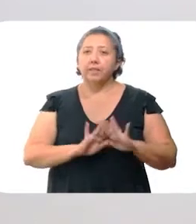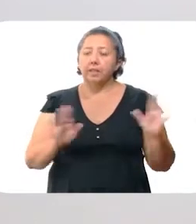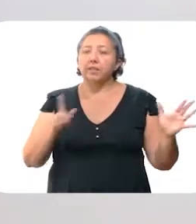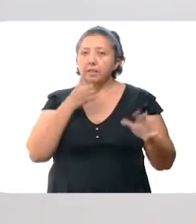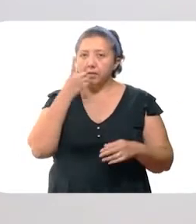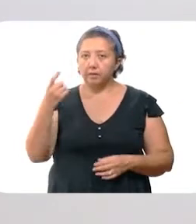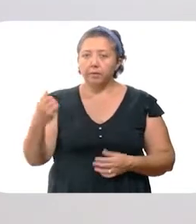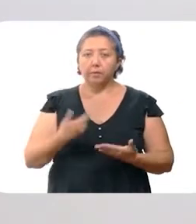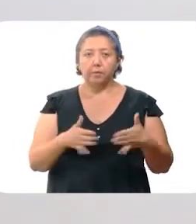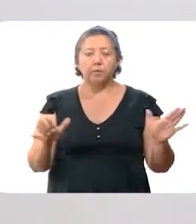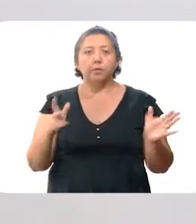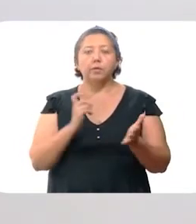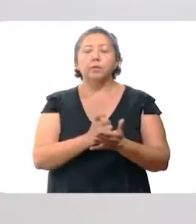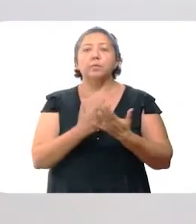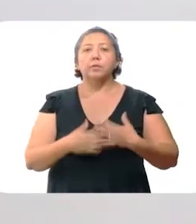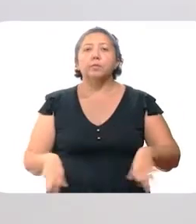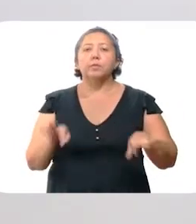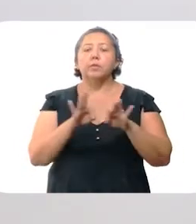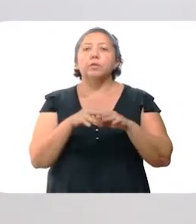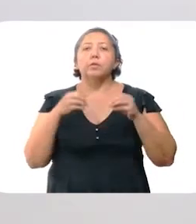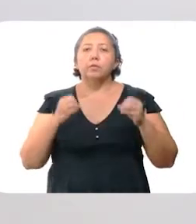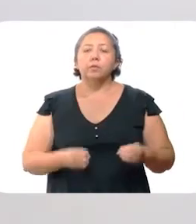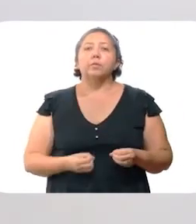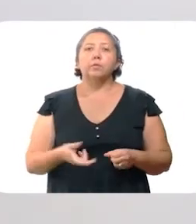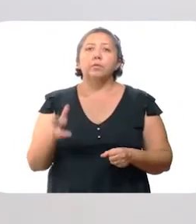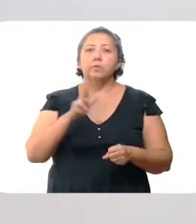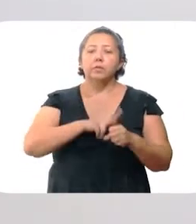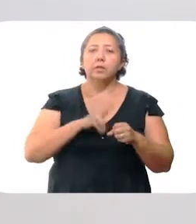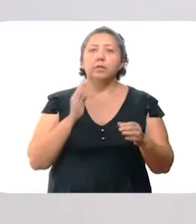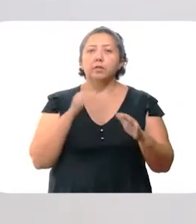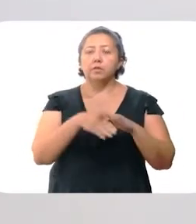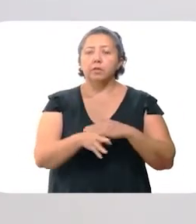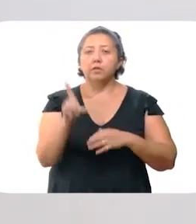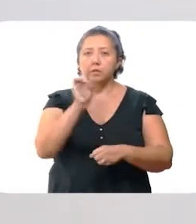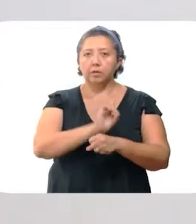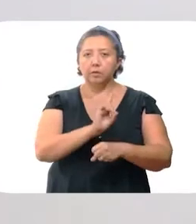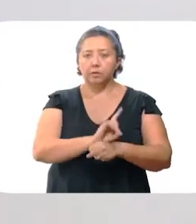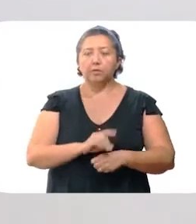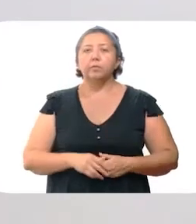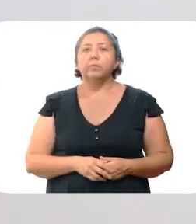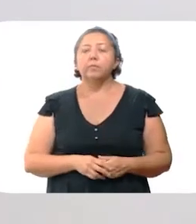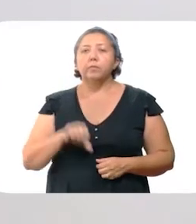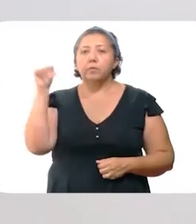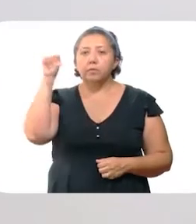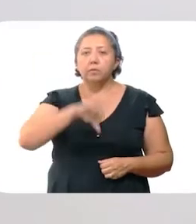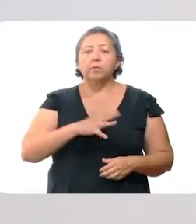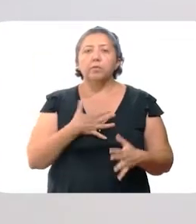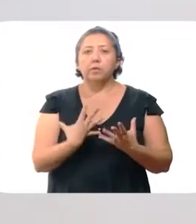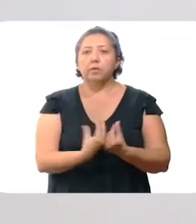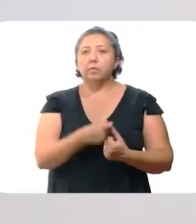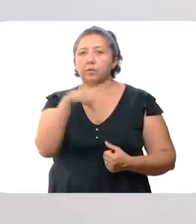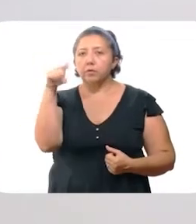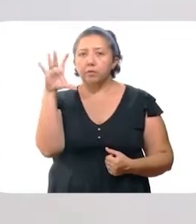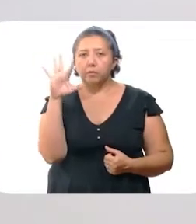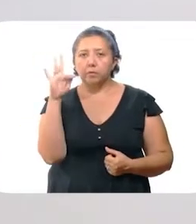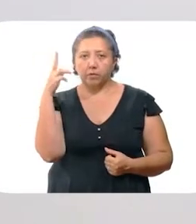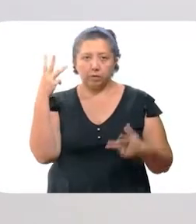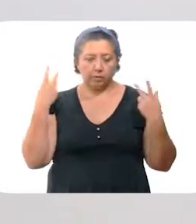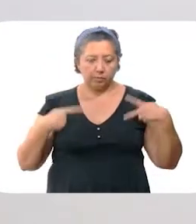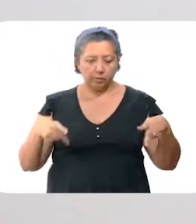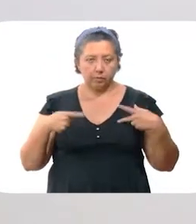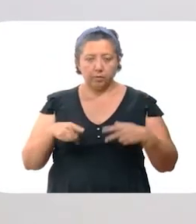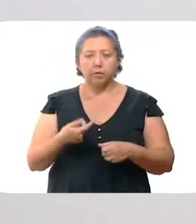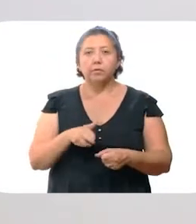se ha señalado en la reapertura económica, los datos más importantes son la ocupación hospitalaria y los ingresos diarios. El día de hoy tenemos 143